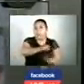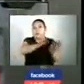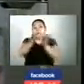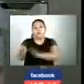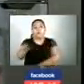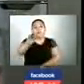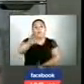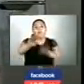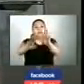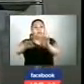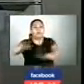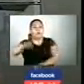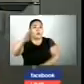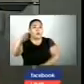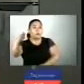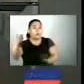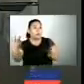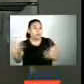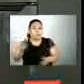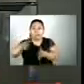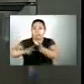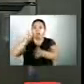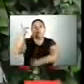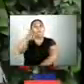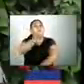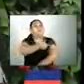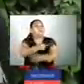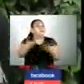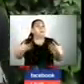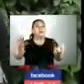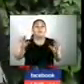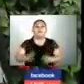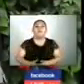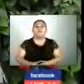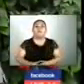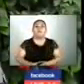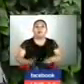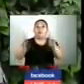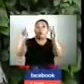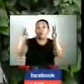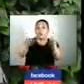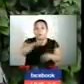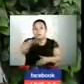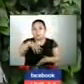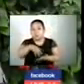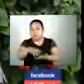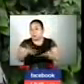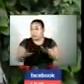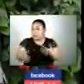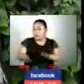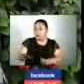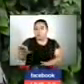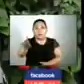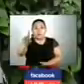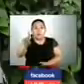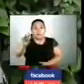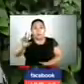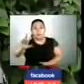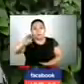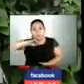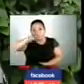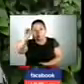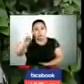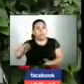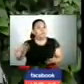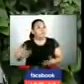58 mil han sido inmunizadas con las dos dosis. Con el tema de la población, llevamos cerca de 13% de la población